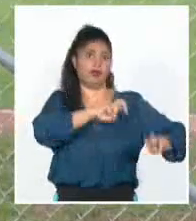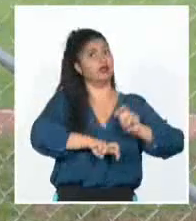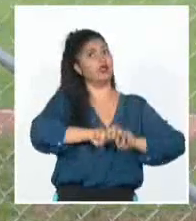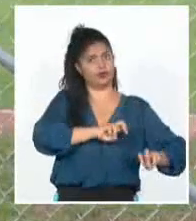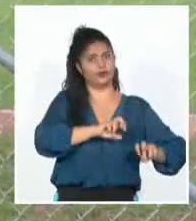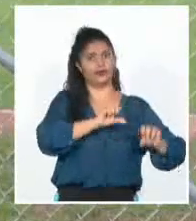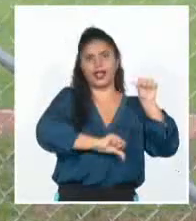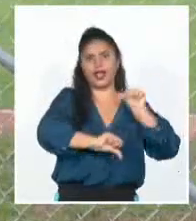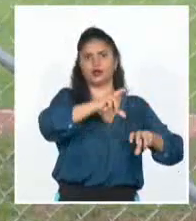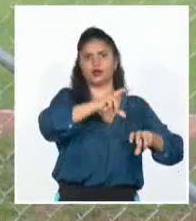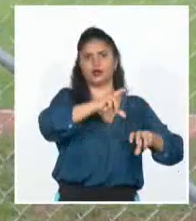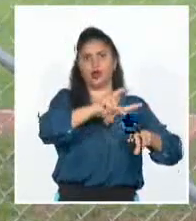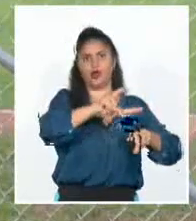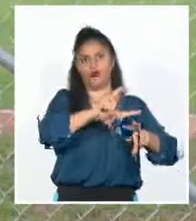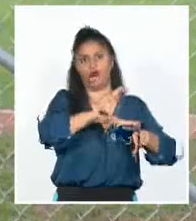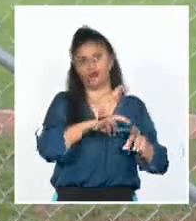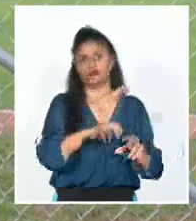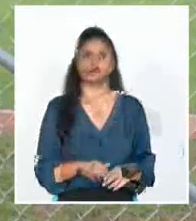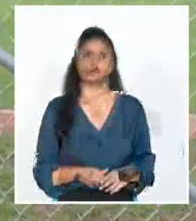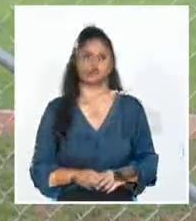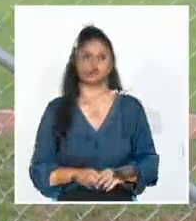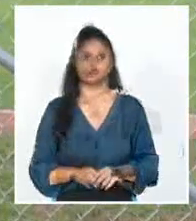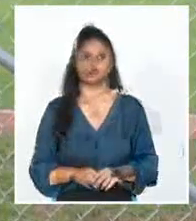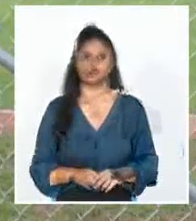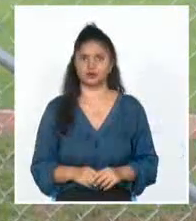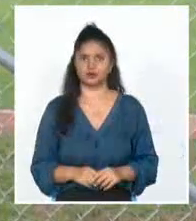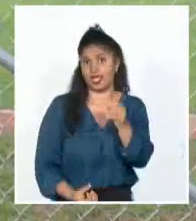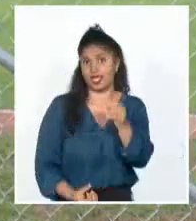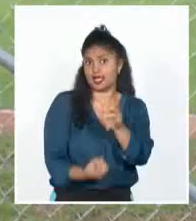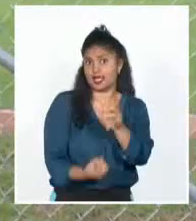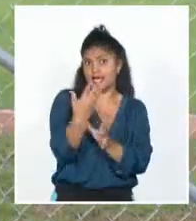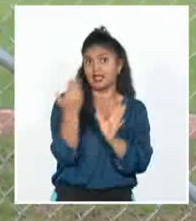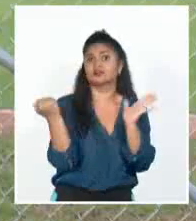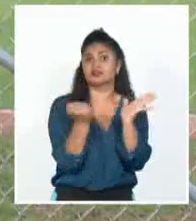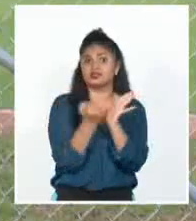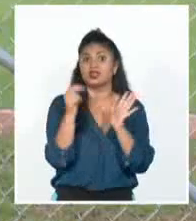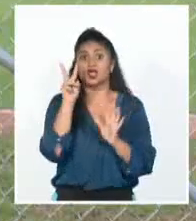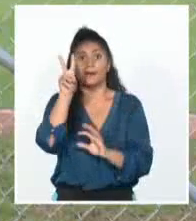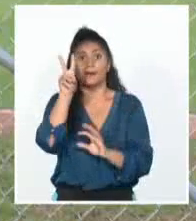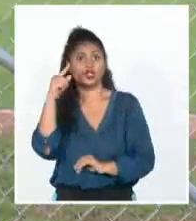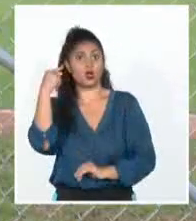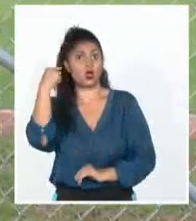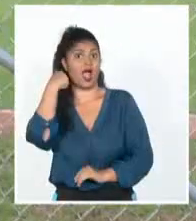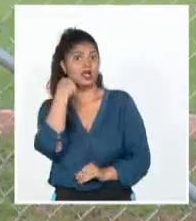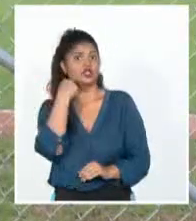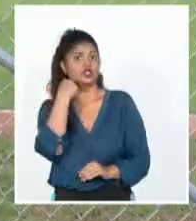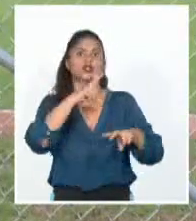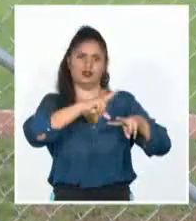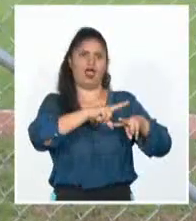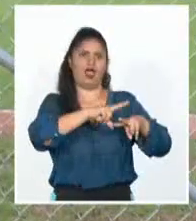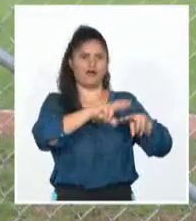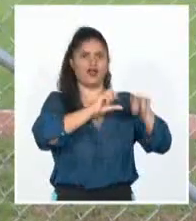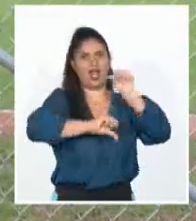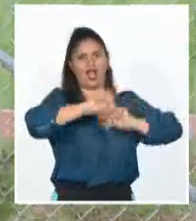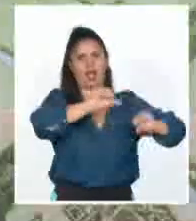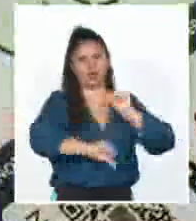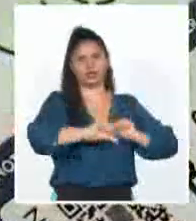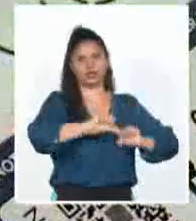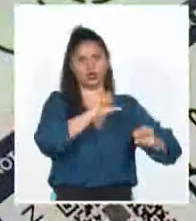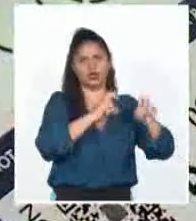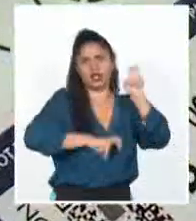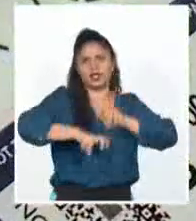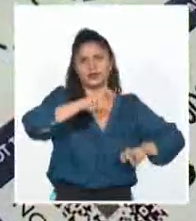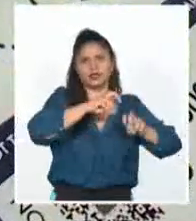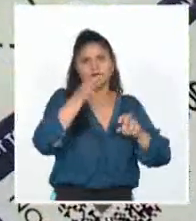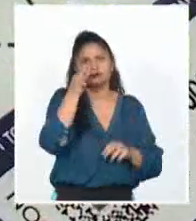ya tiene su mayoría de edad, ya tiene 21 años acreditado y está cumpliendo con ese estándar de analítico de las muestras en